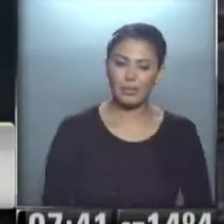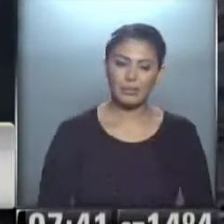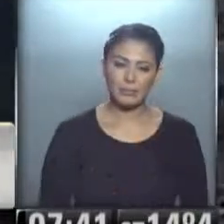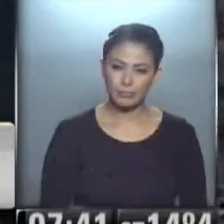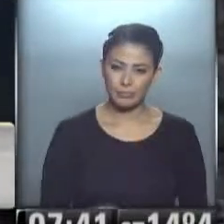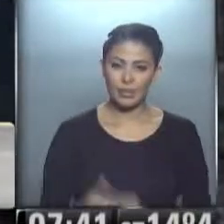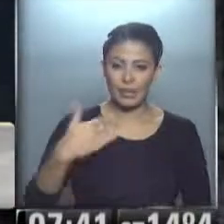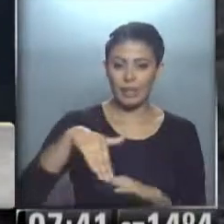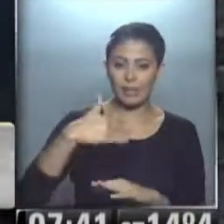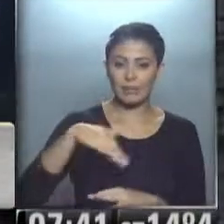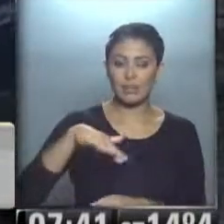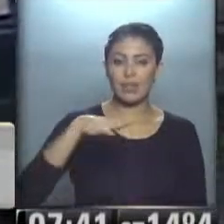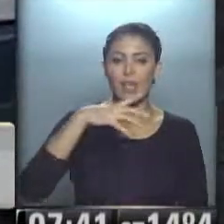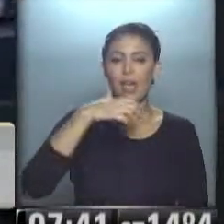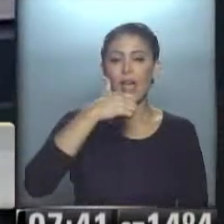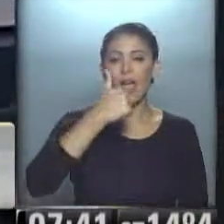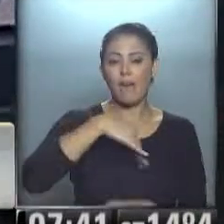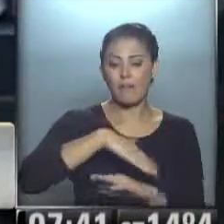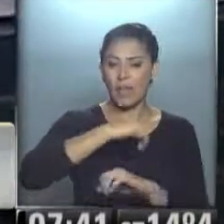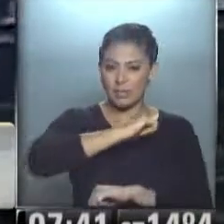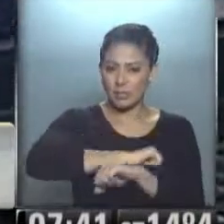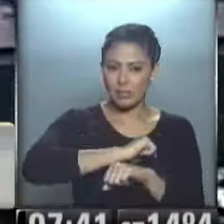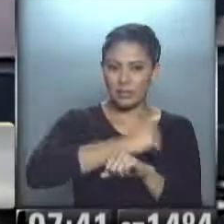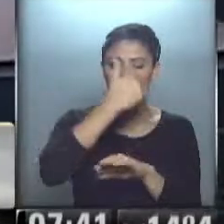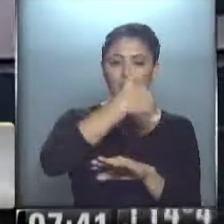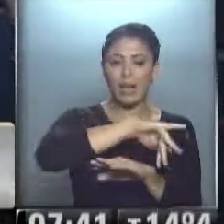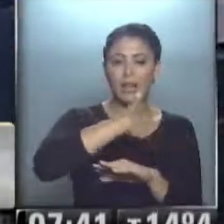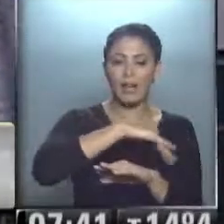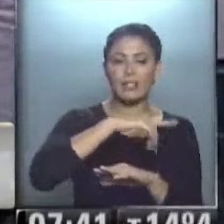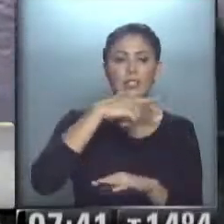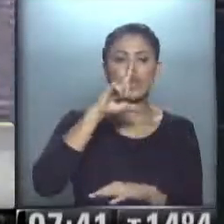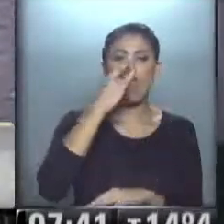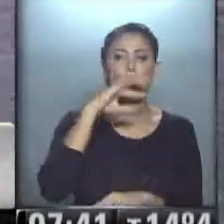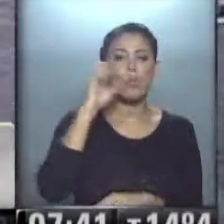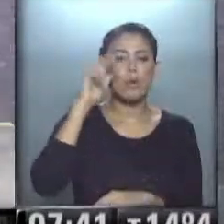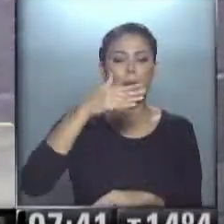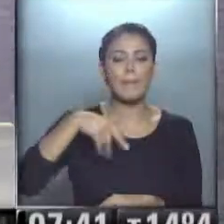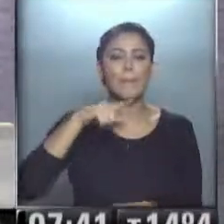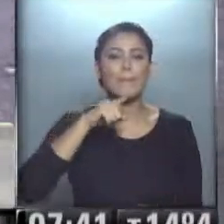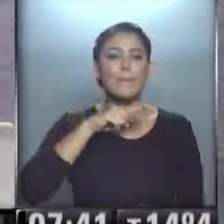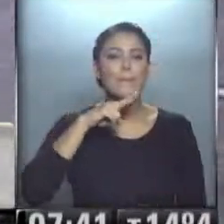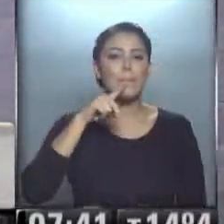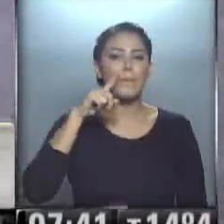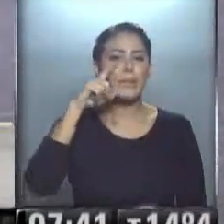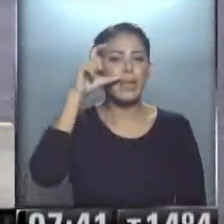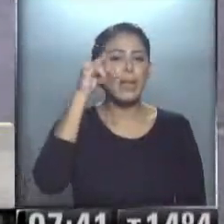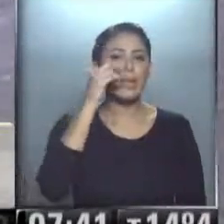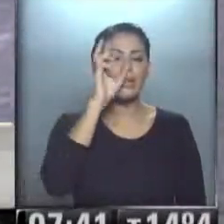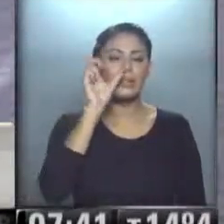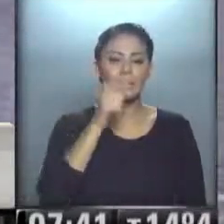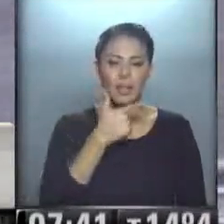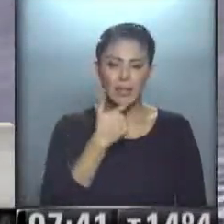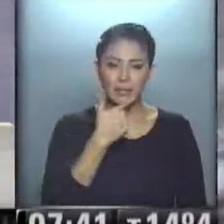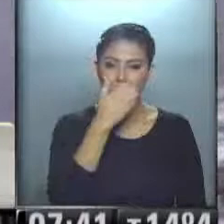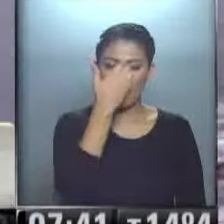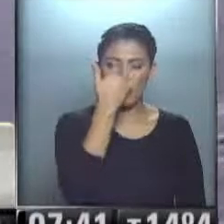avellaneda del riachuelo en la intersección de las calles luján y vieytes los destrozos que